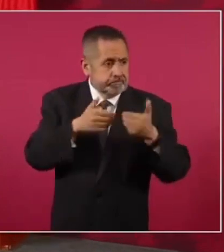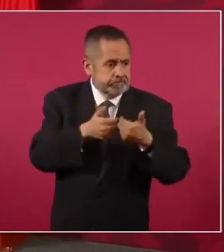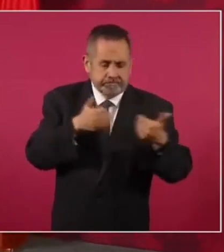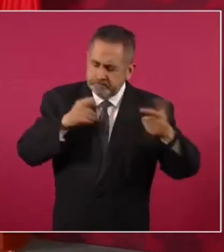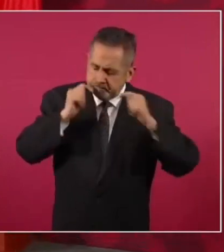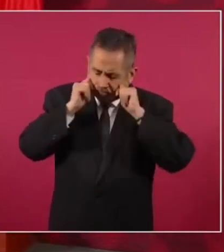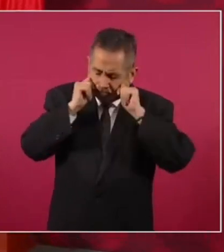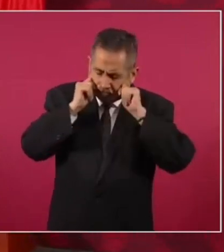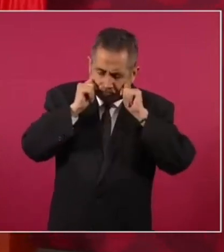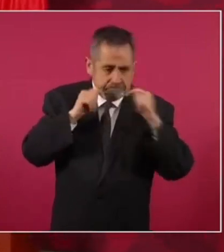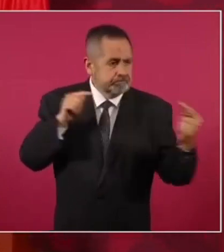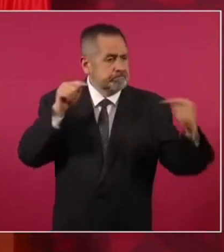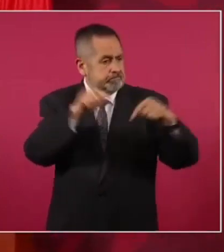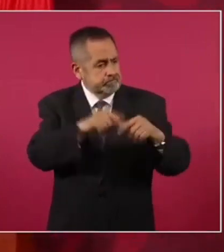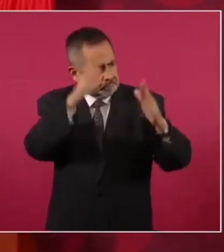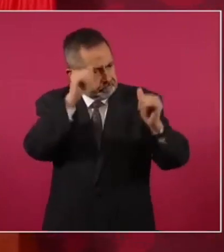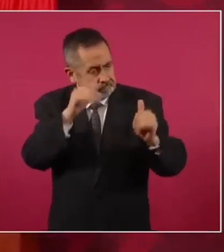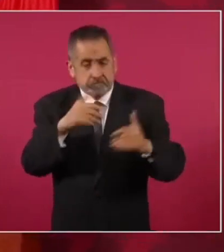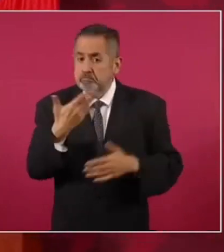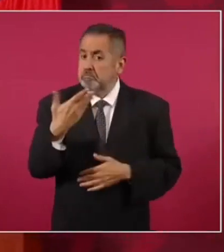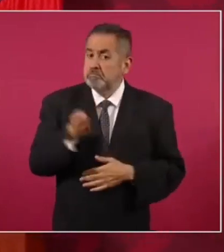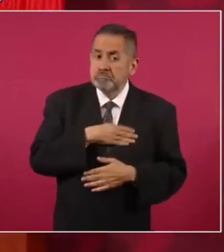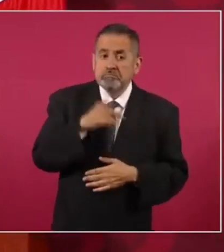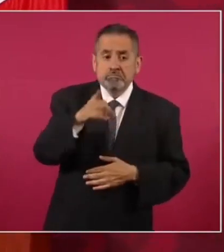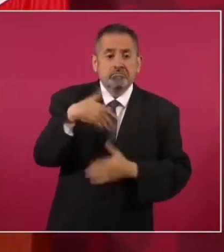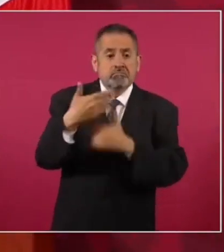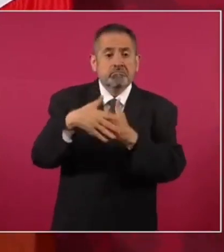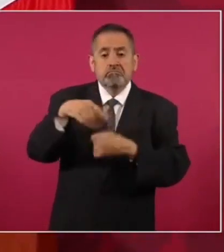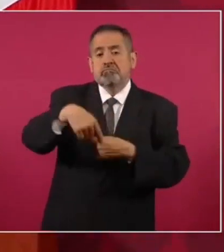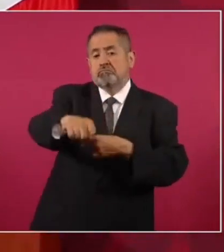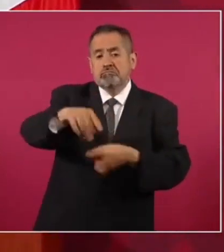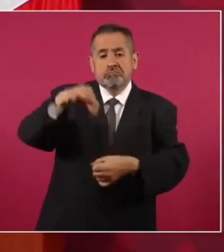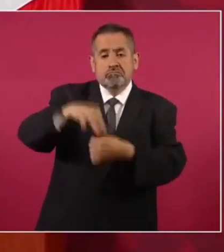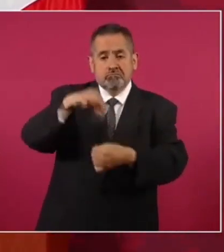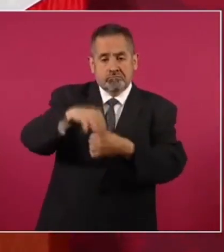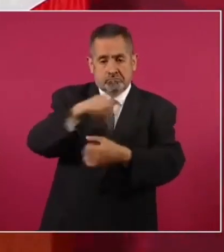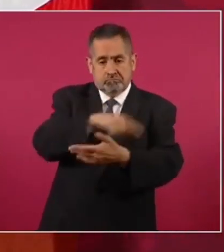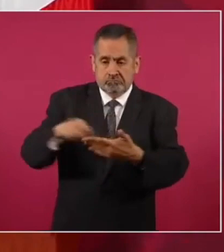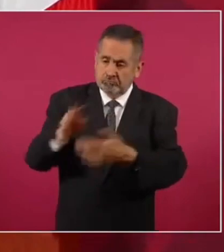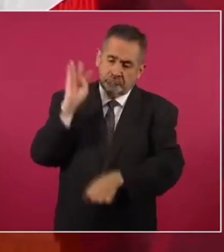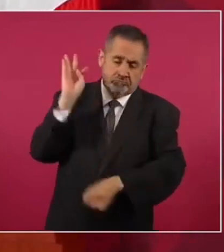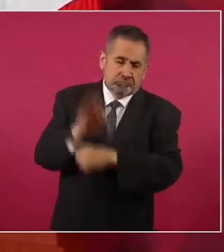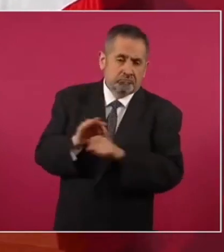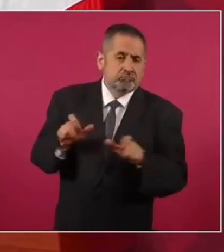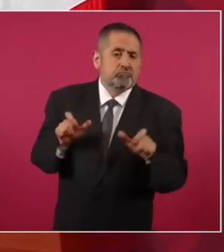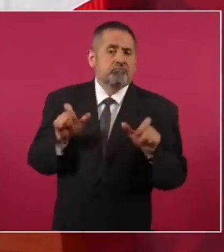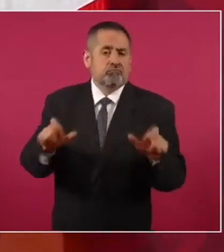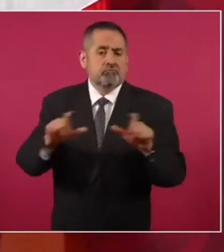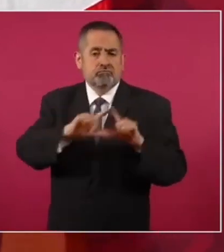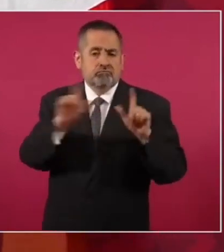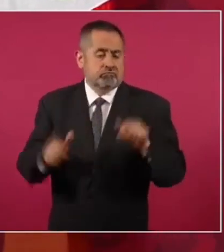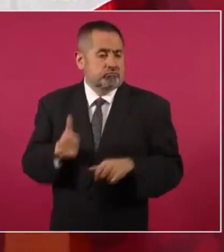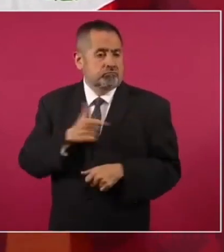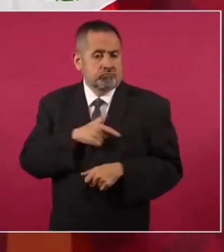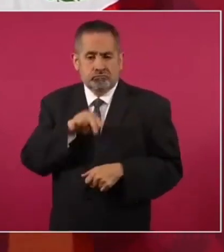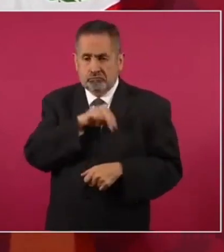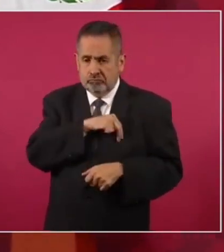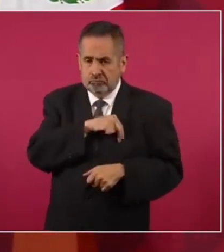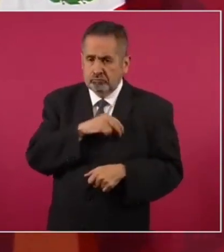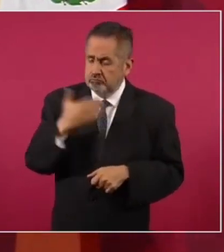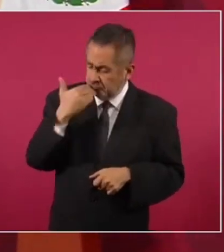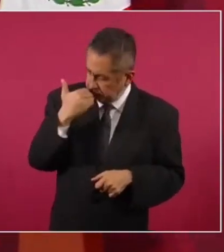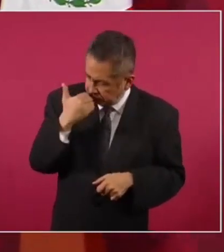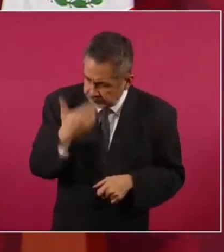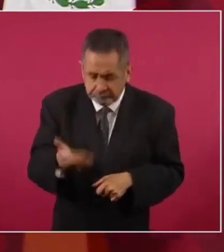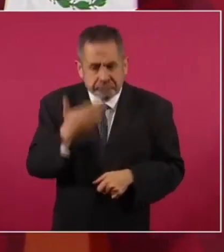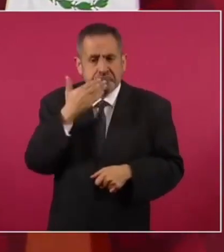Y qué bien que van a votar por la Guardia y para que